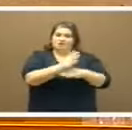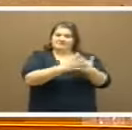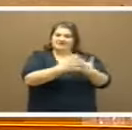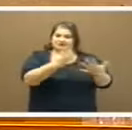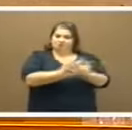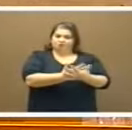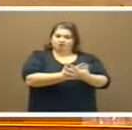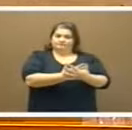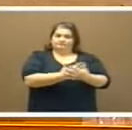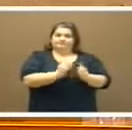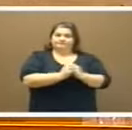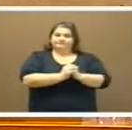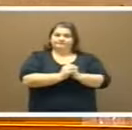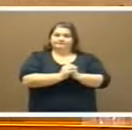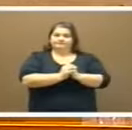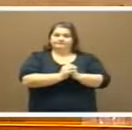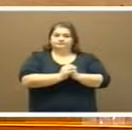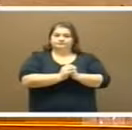Mixto,